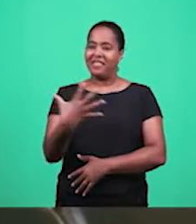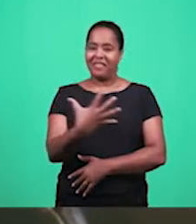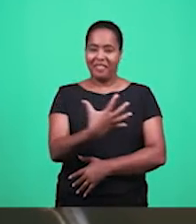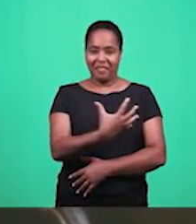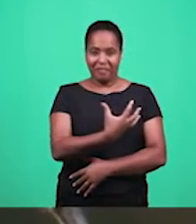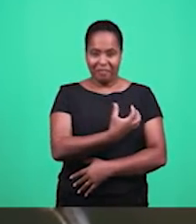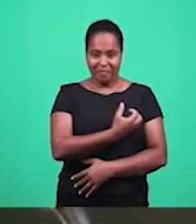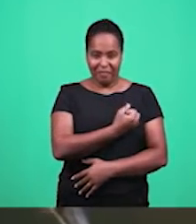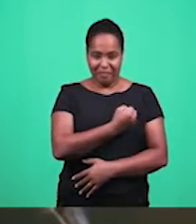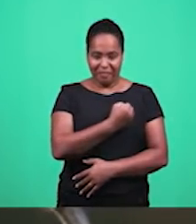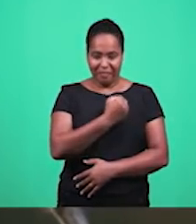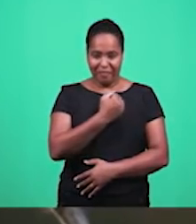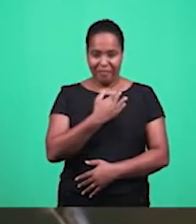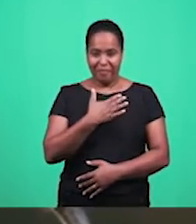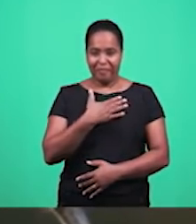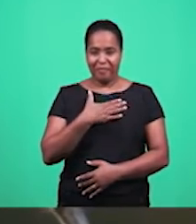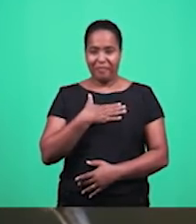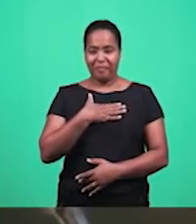o no